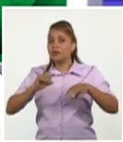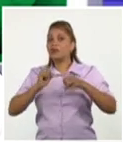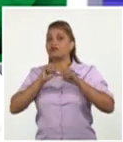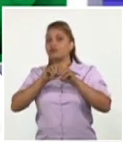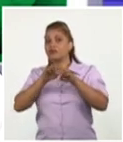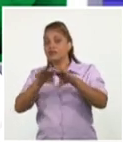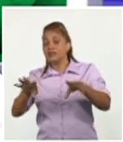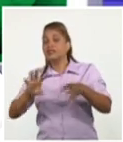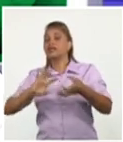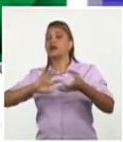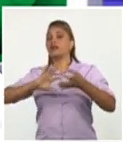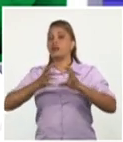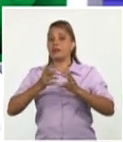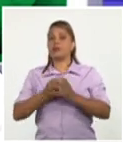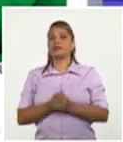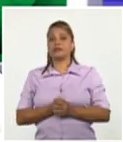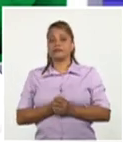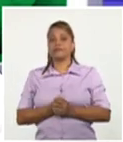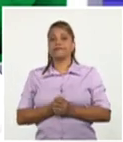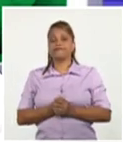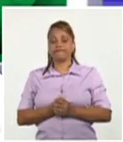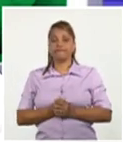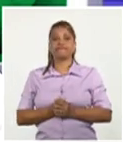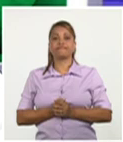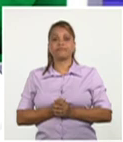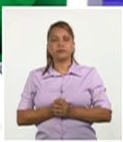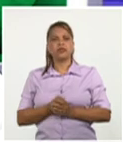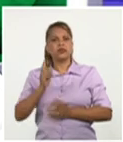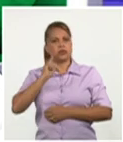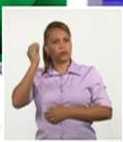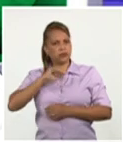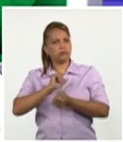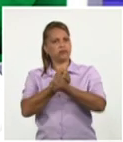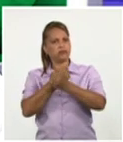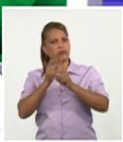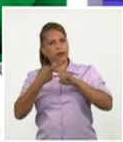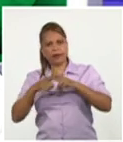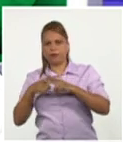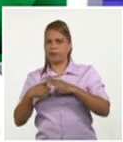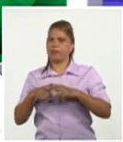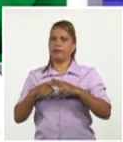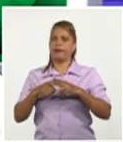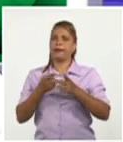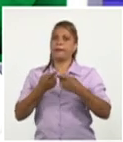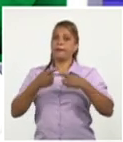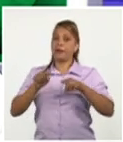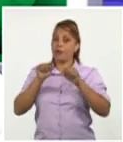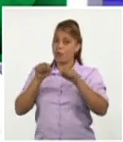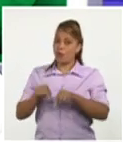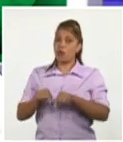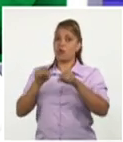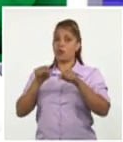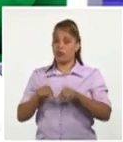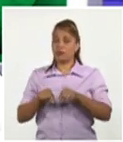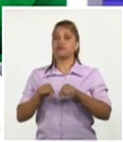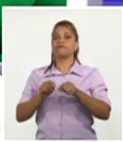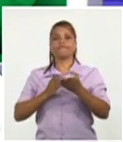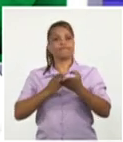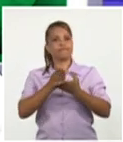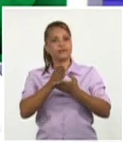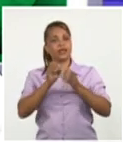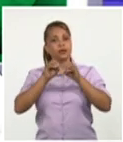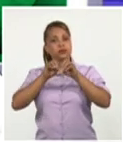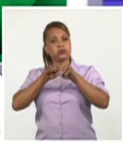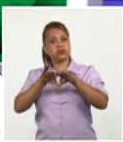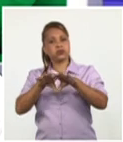estamos enfrentando, que vamos a resolver, pero que todavía en el día de hoy, con una transmisión muy